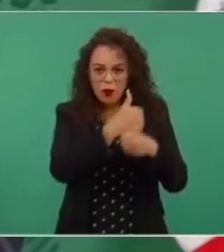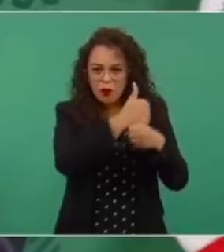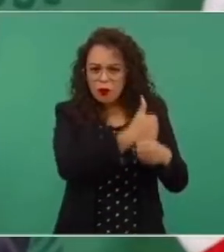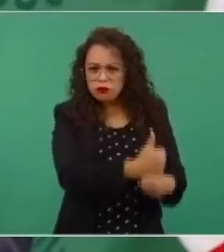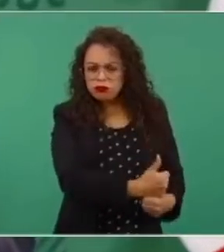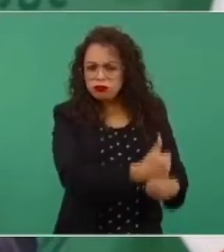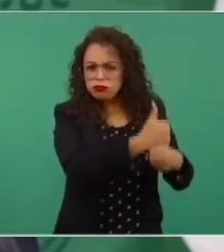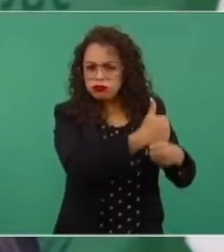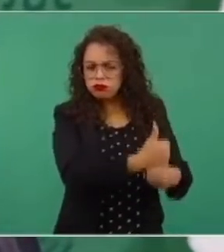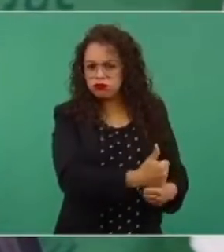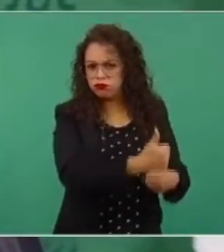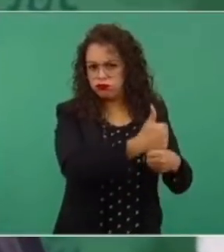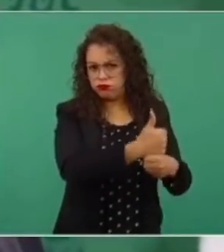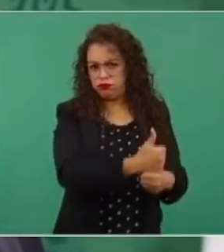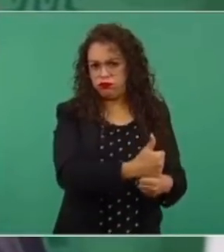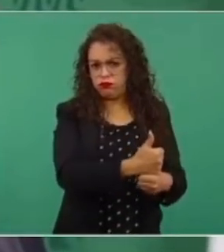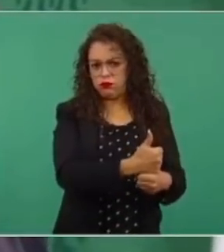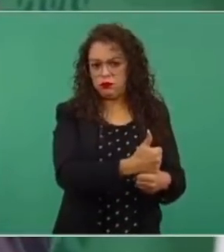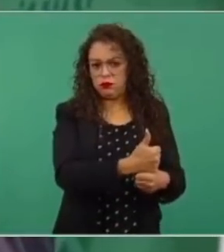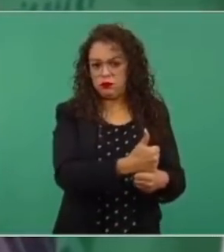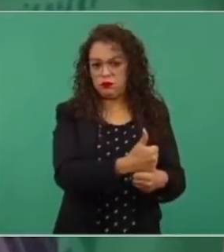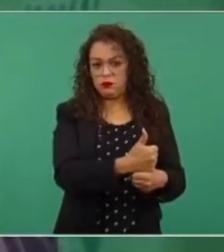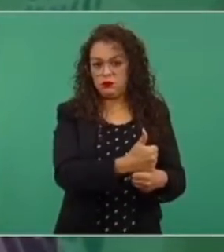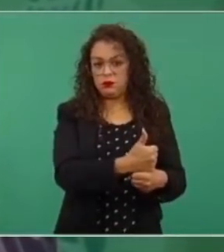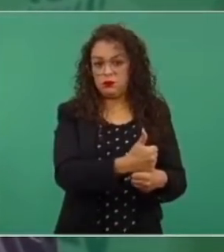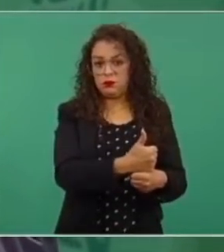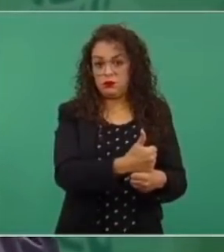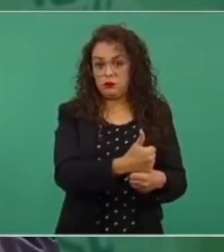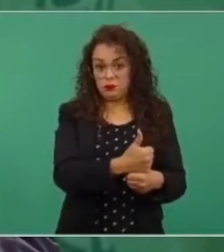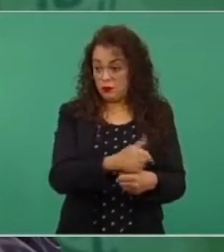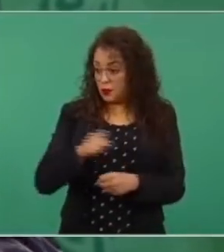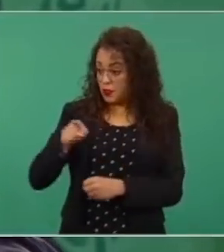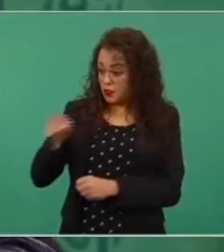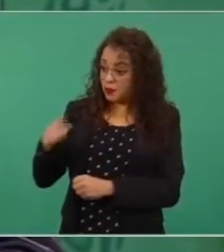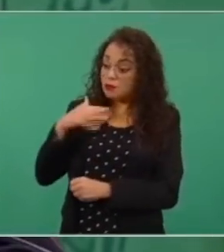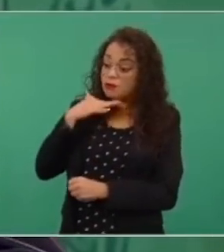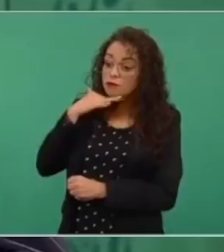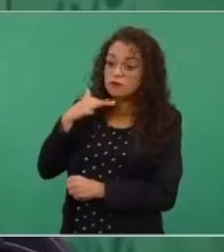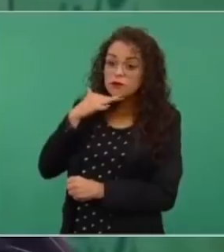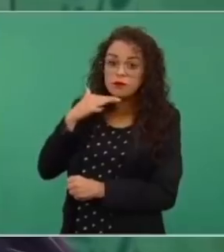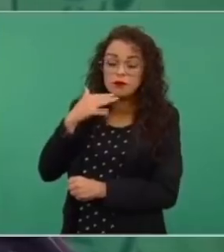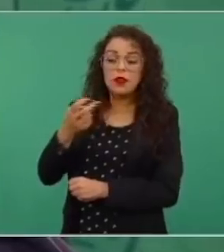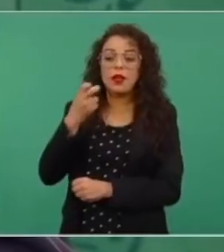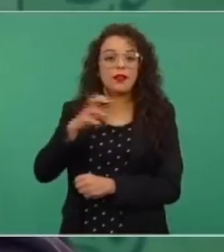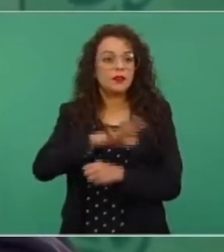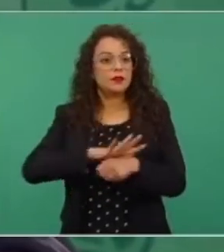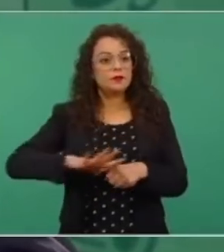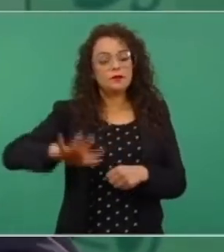corrupción se produjo la crisis en México.